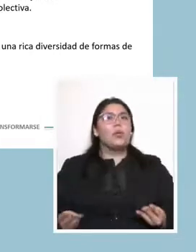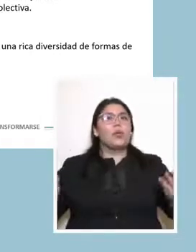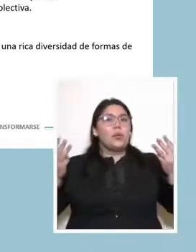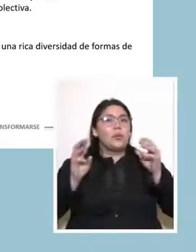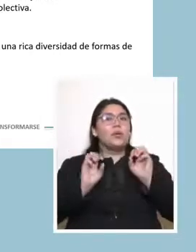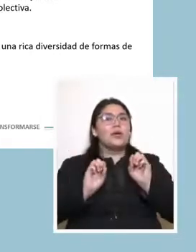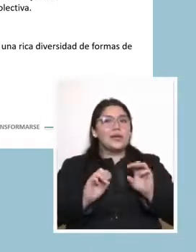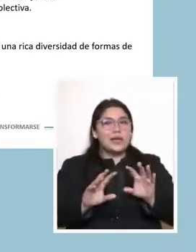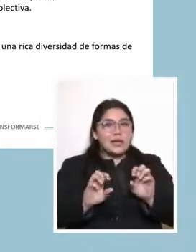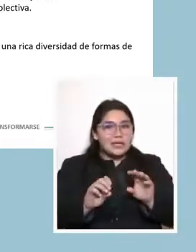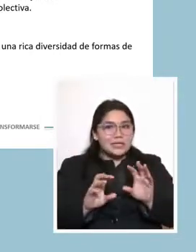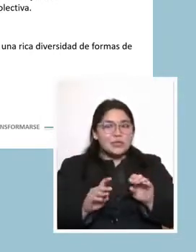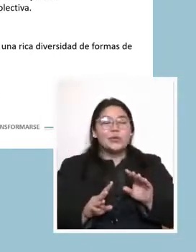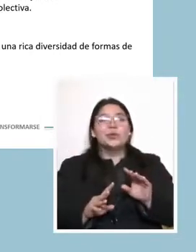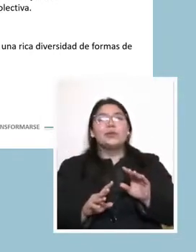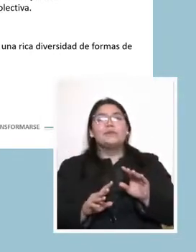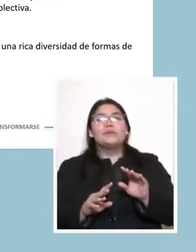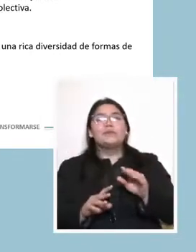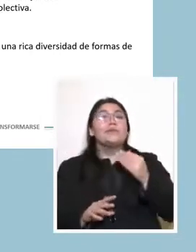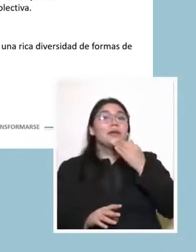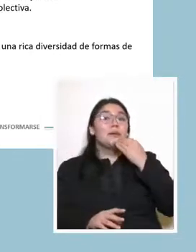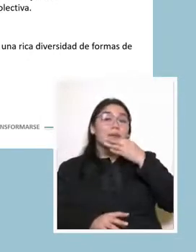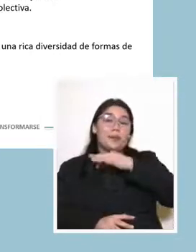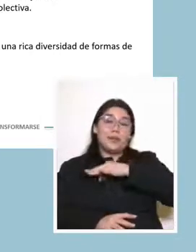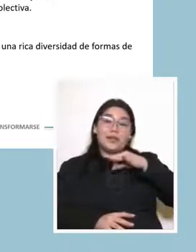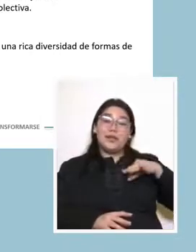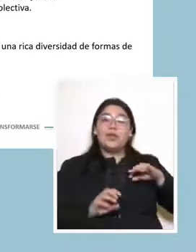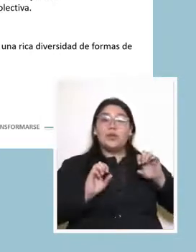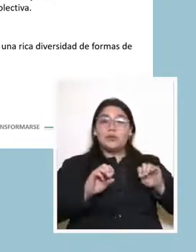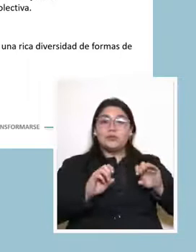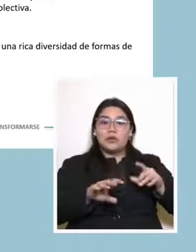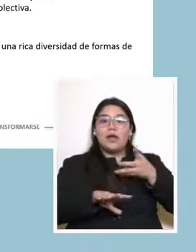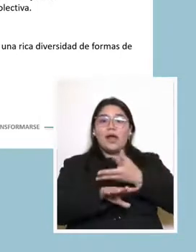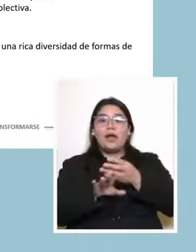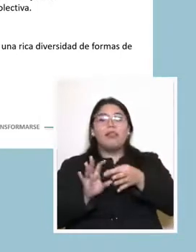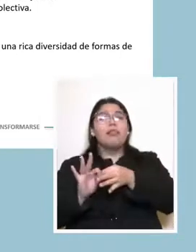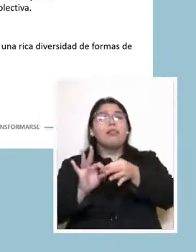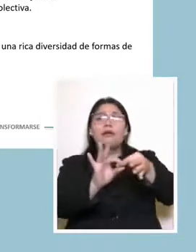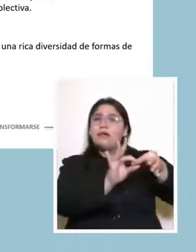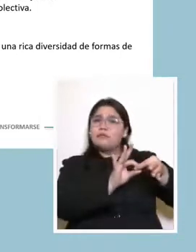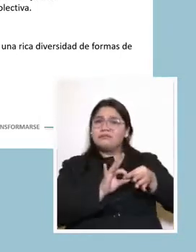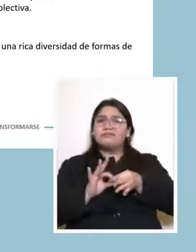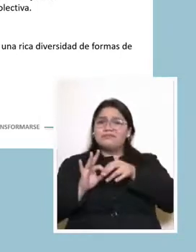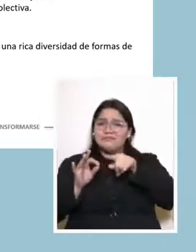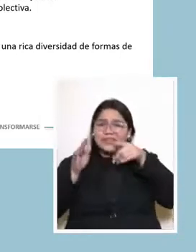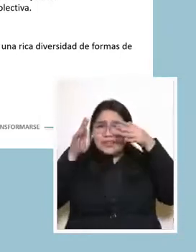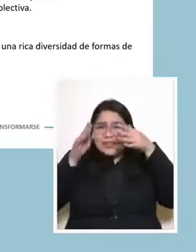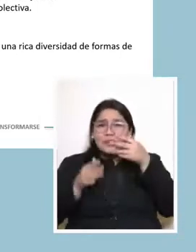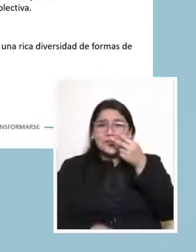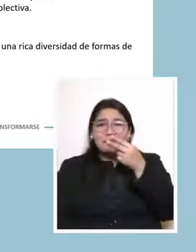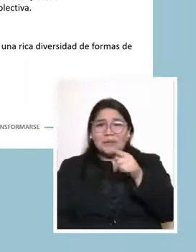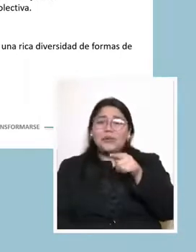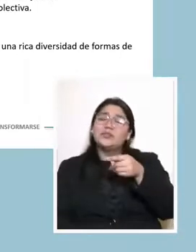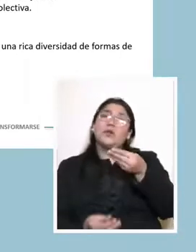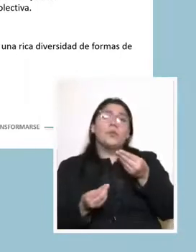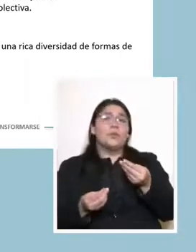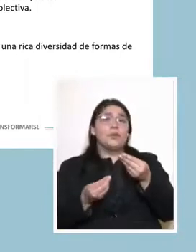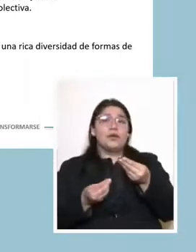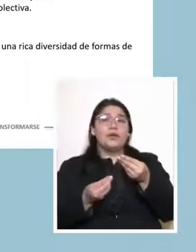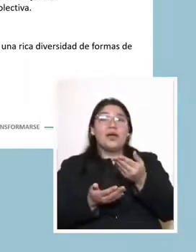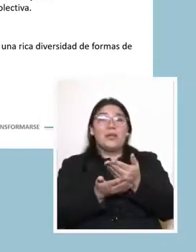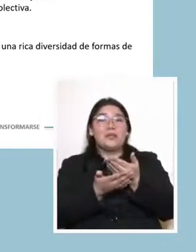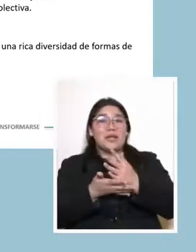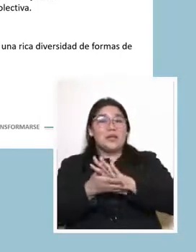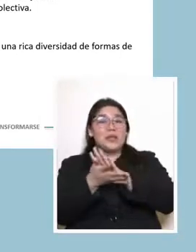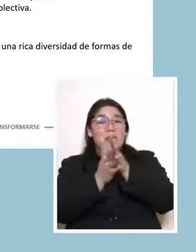vemos que también entre el Ministerio de Educación hay una articulación institucional, lo cual es muy bueno en términos de aprovechar todas estas sinergias, porque